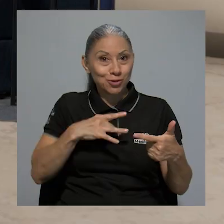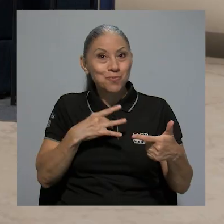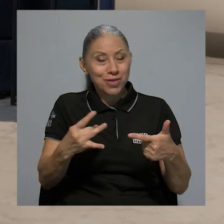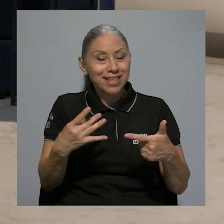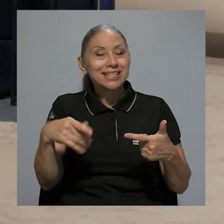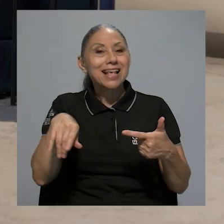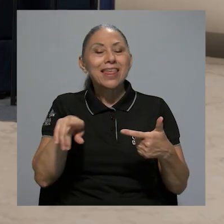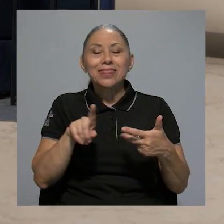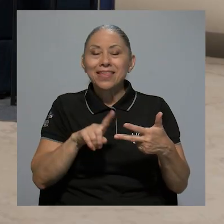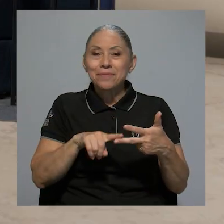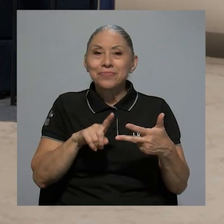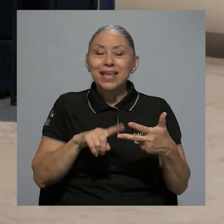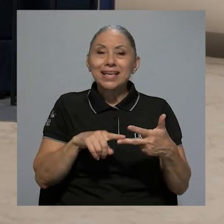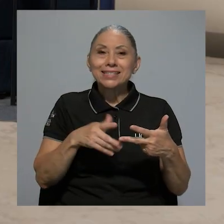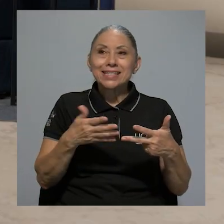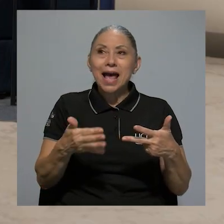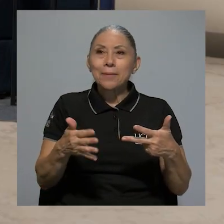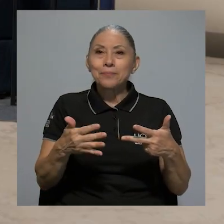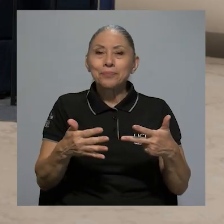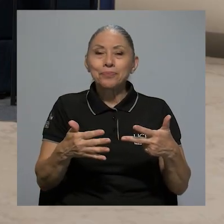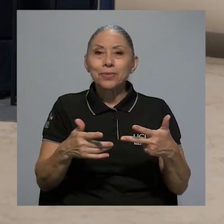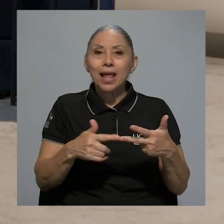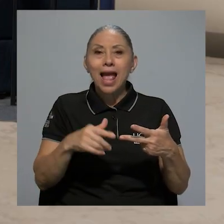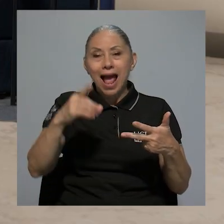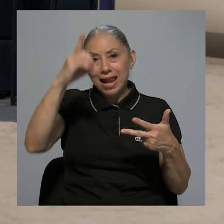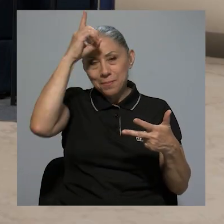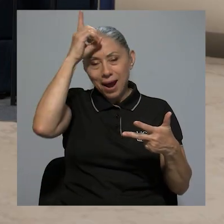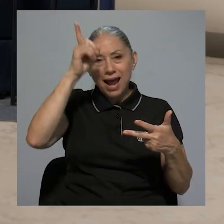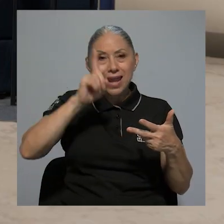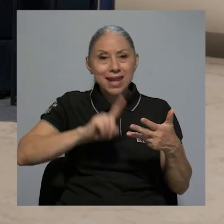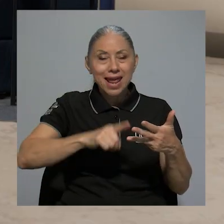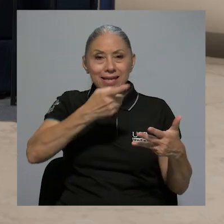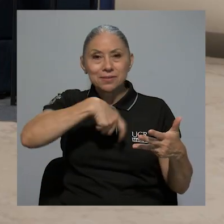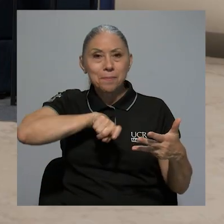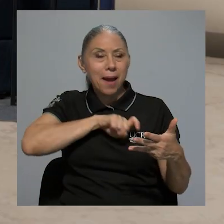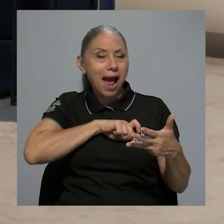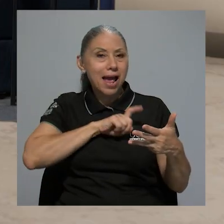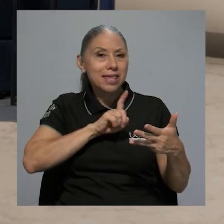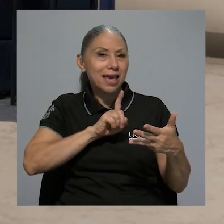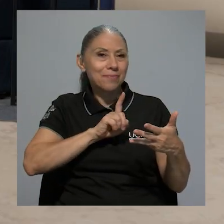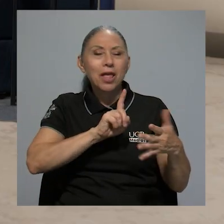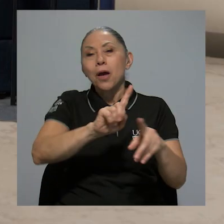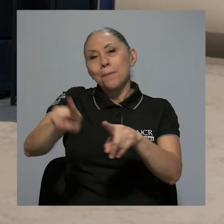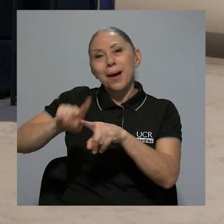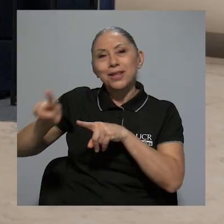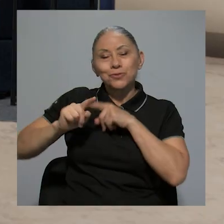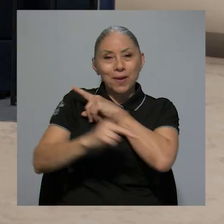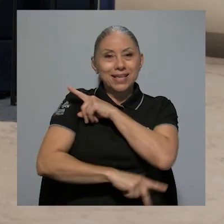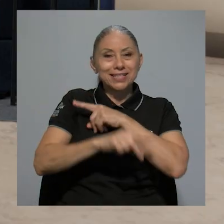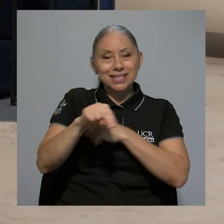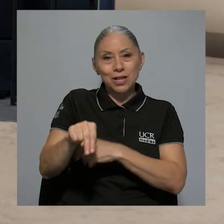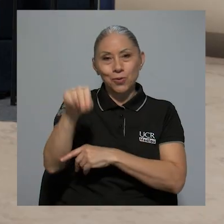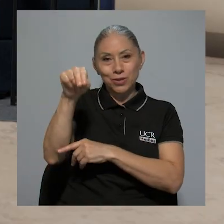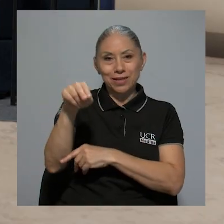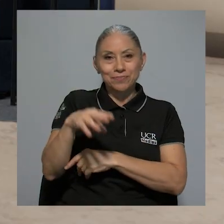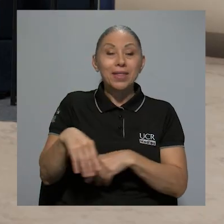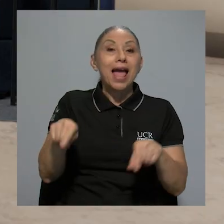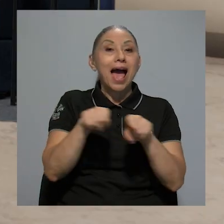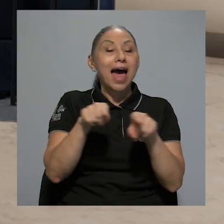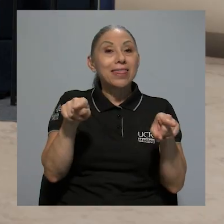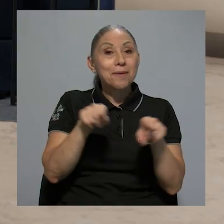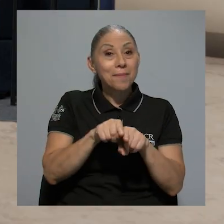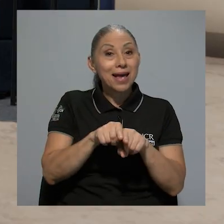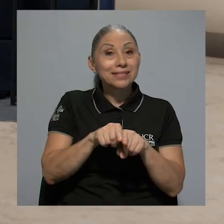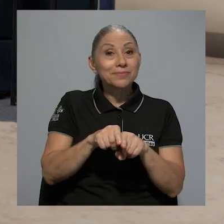muy, muy interesante. Y está Alemania, España, bueno, varios de los países del norte.